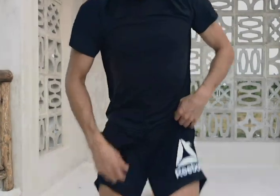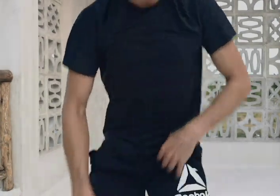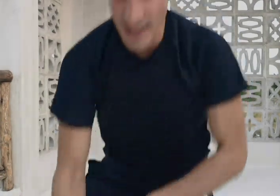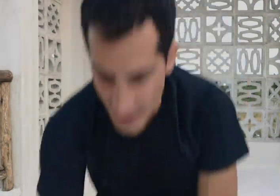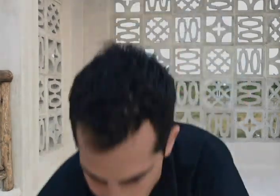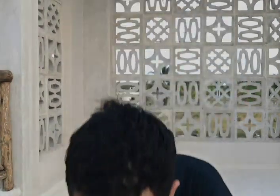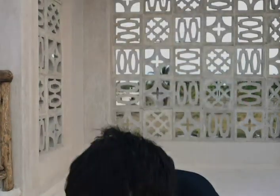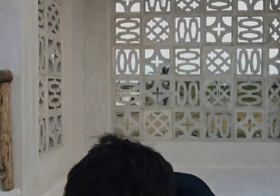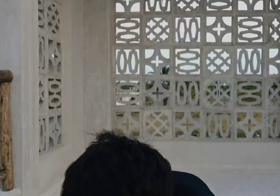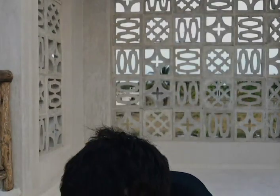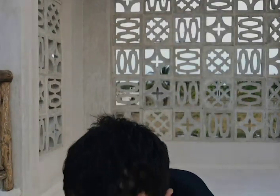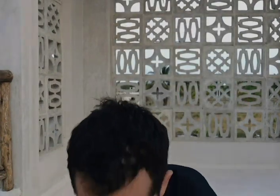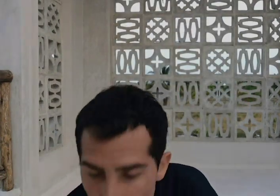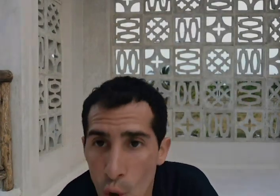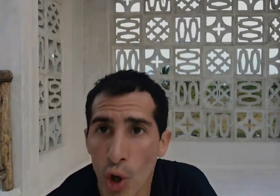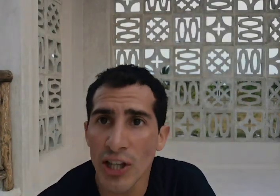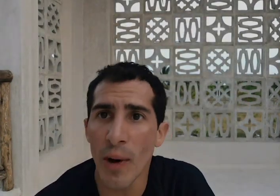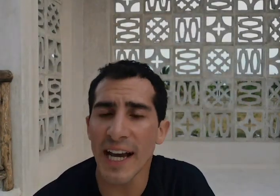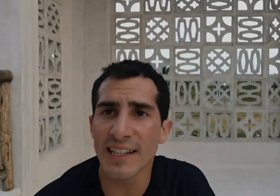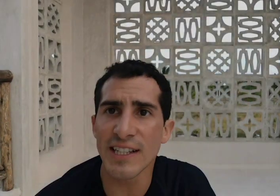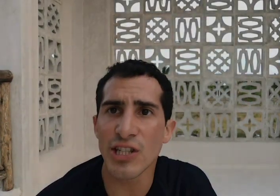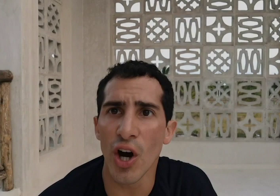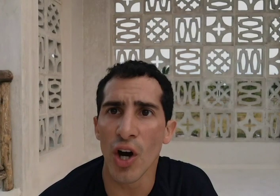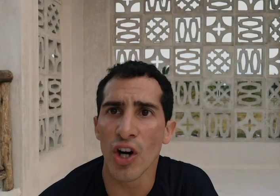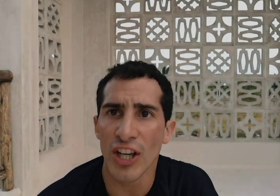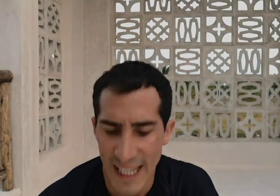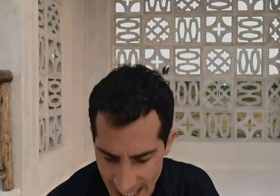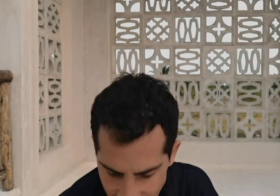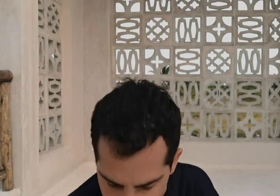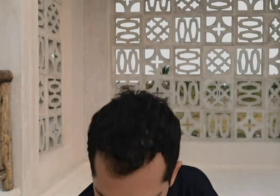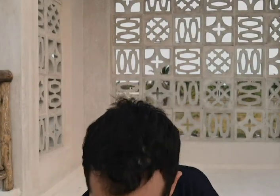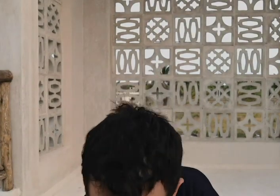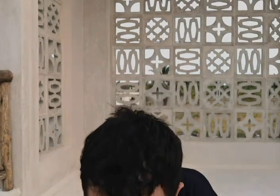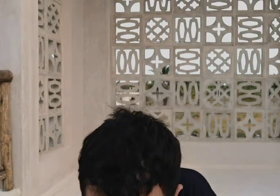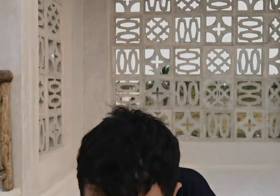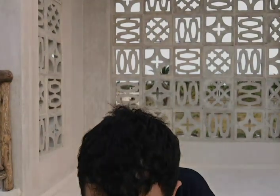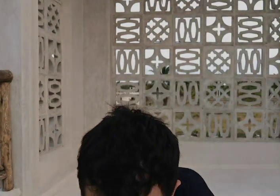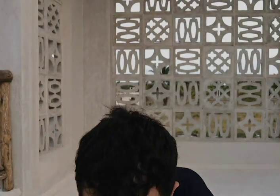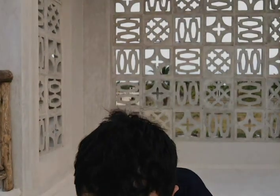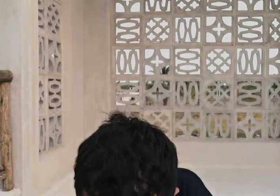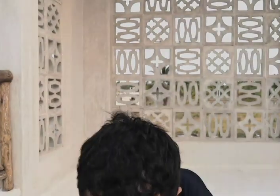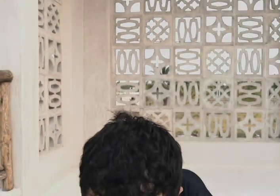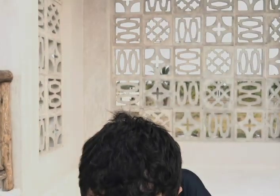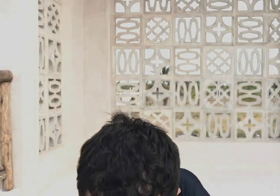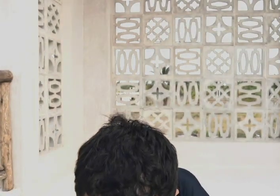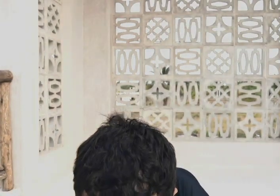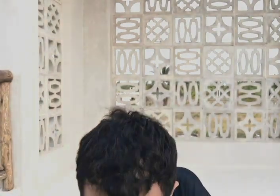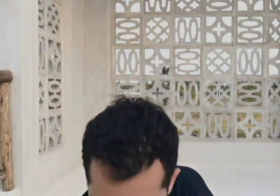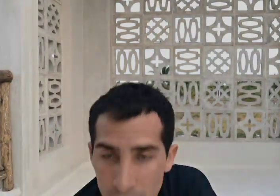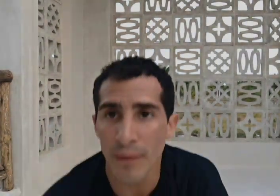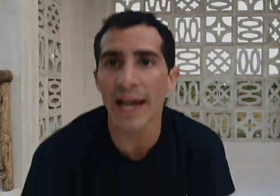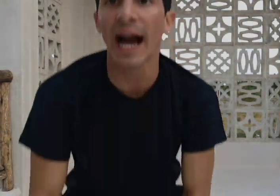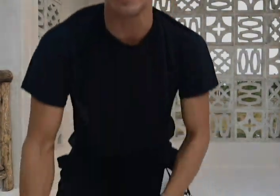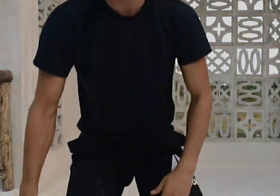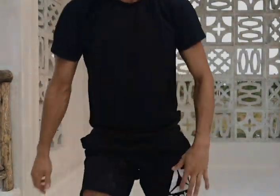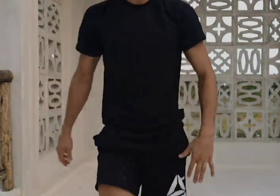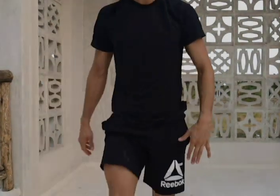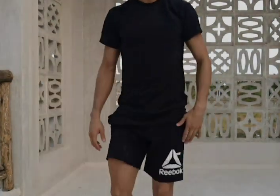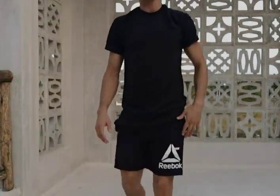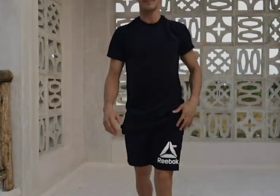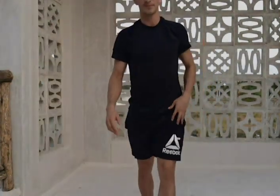amiguitos? ¿Van estirando bien? Último ejercicio y terminamos.